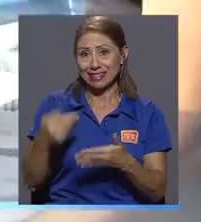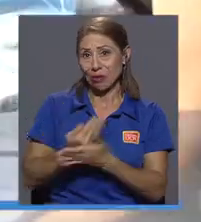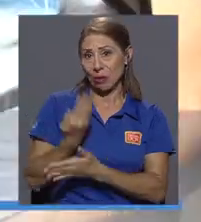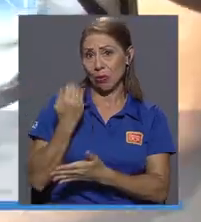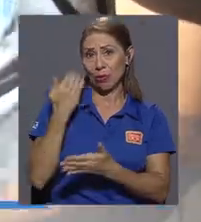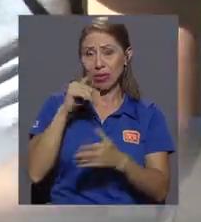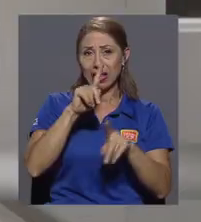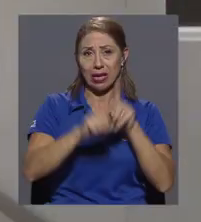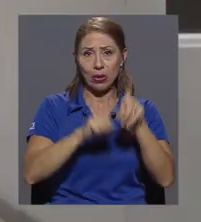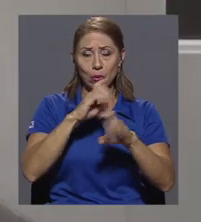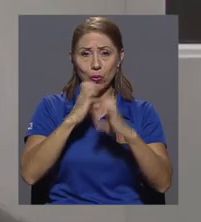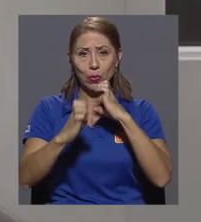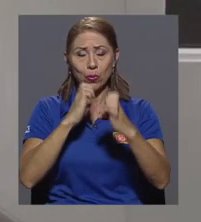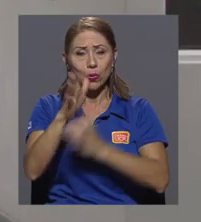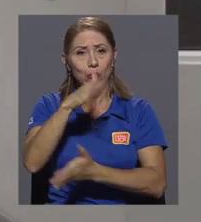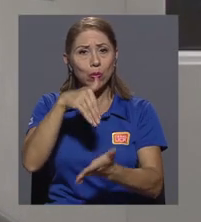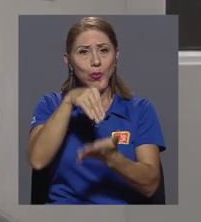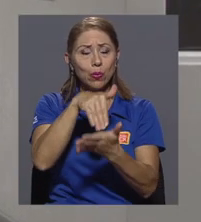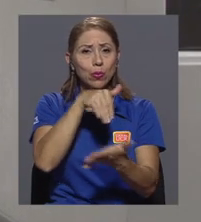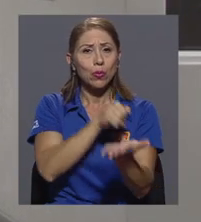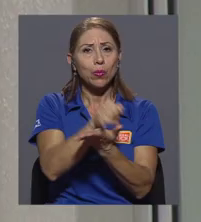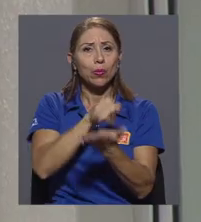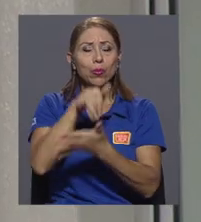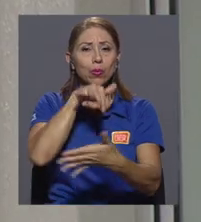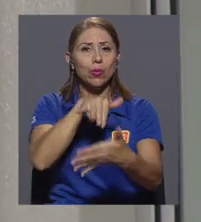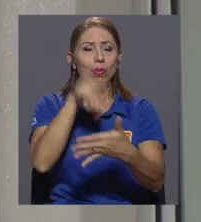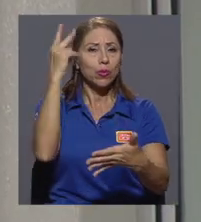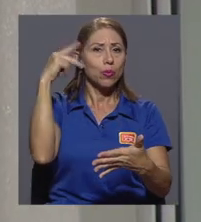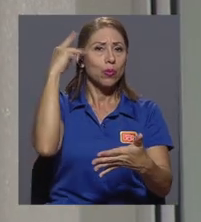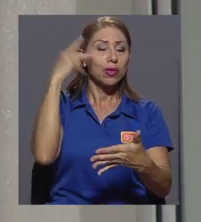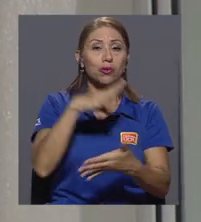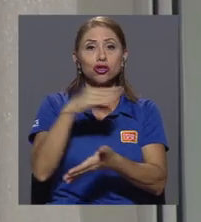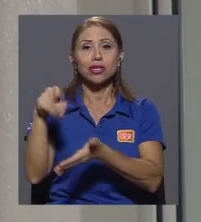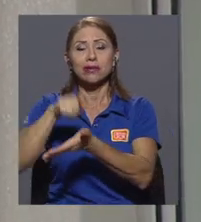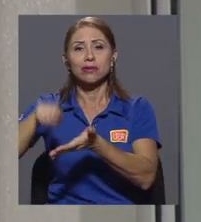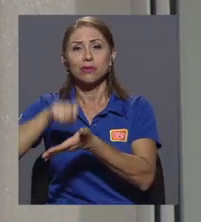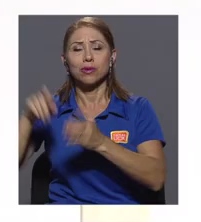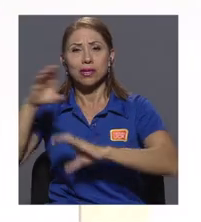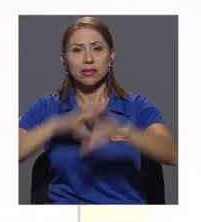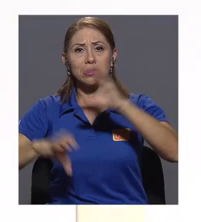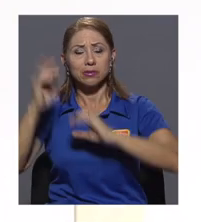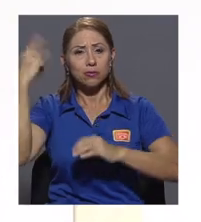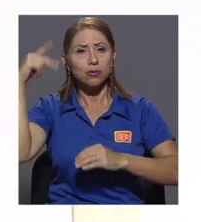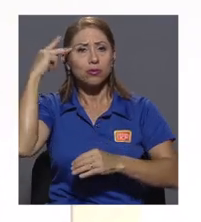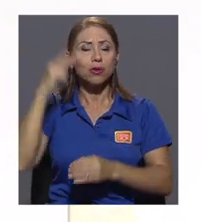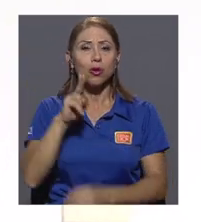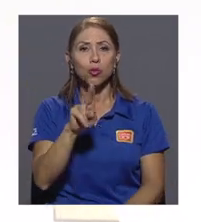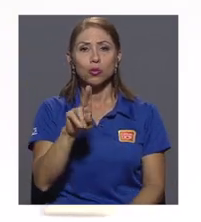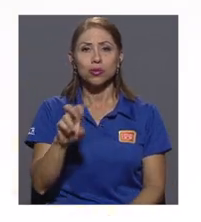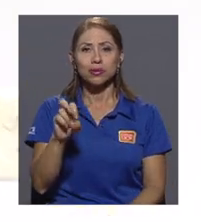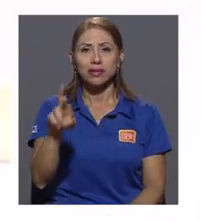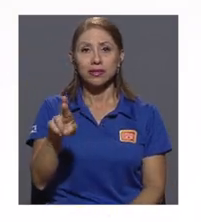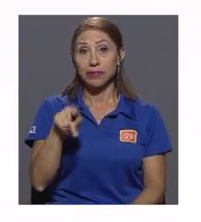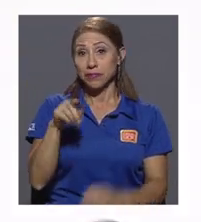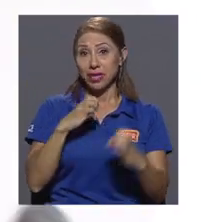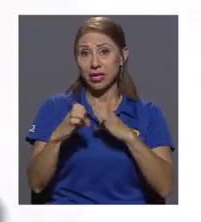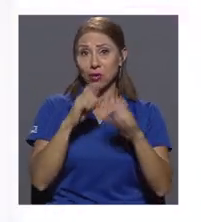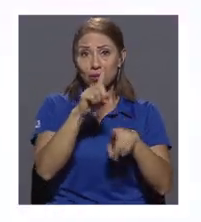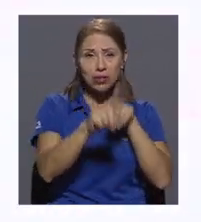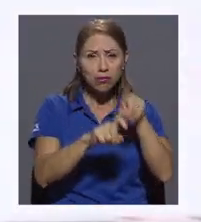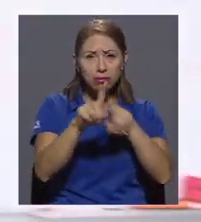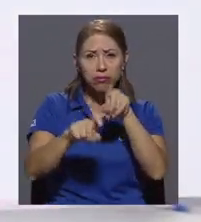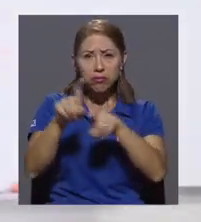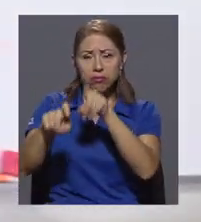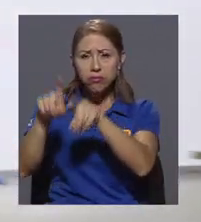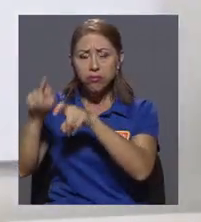encuesta del Centro de Investigación y Estudios Políticos y la Escuela de Ciencias Políticas de la Universidad de Costa Rica. La encuesta consultó a la